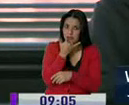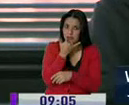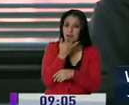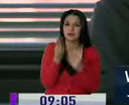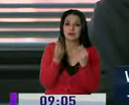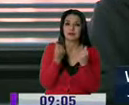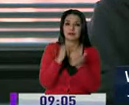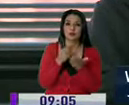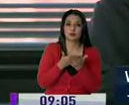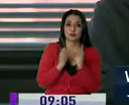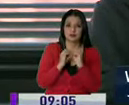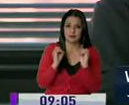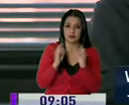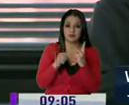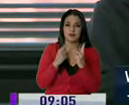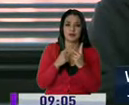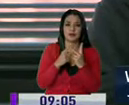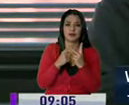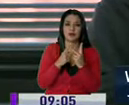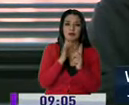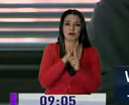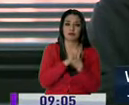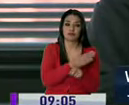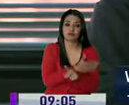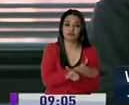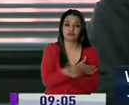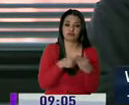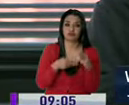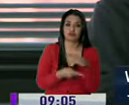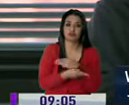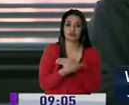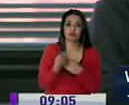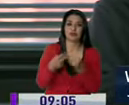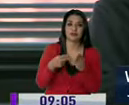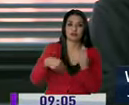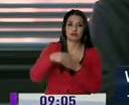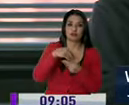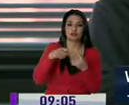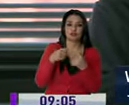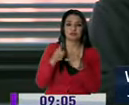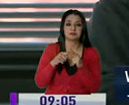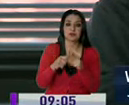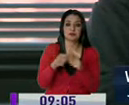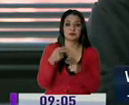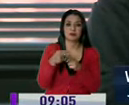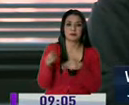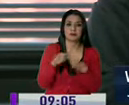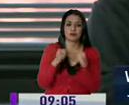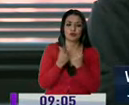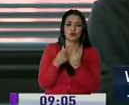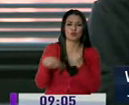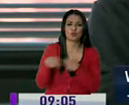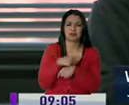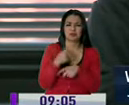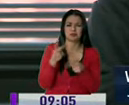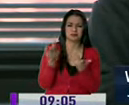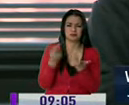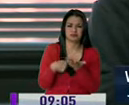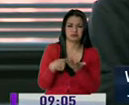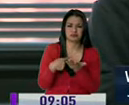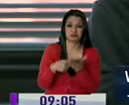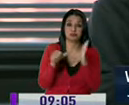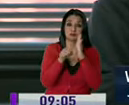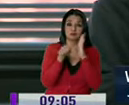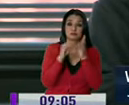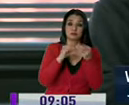enriquecimiento ilícito, tráfico de influencias, lavado de activos, estafetismo, delincuencia organizada, entre otros, conforme lo prevé el